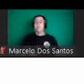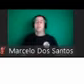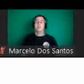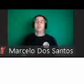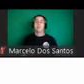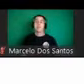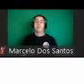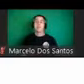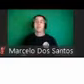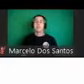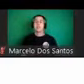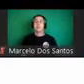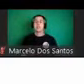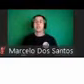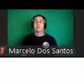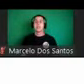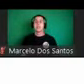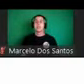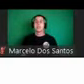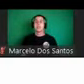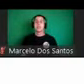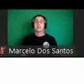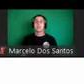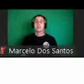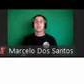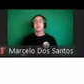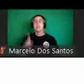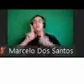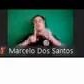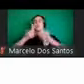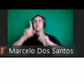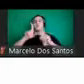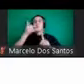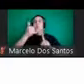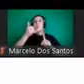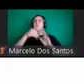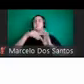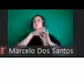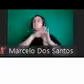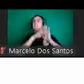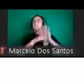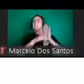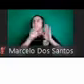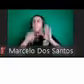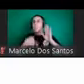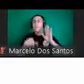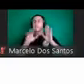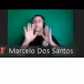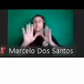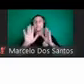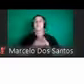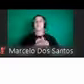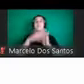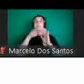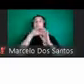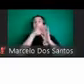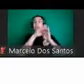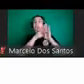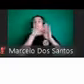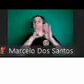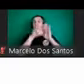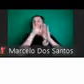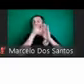Algunas de ellas, podemos citarlos algunos, iban direccionadas a las personas que